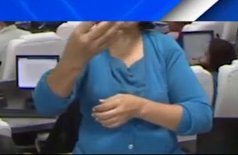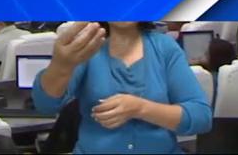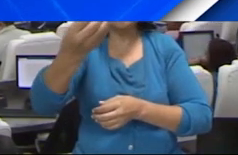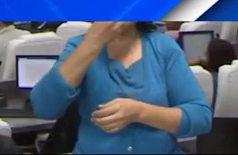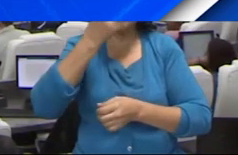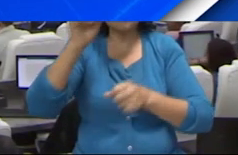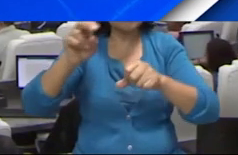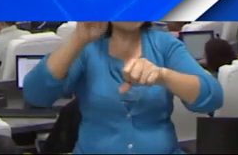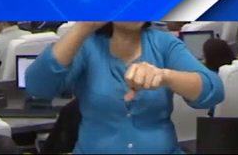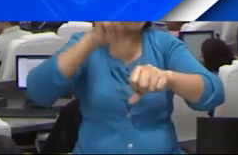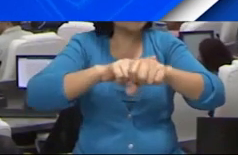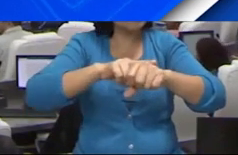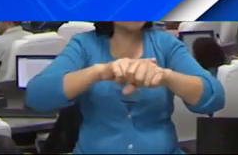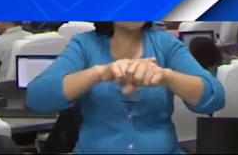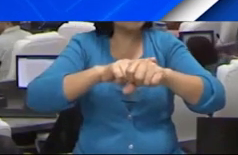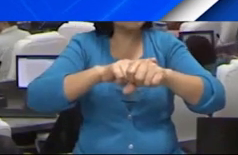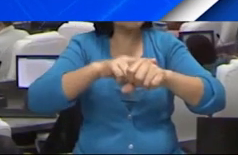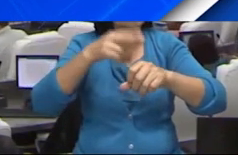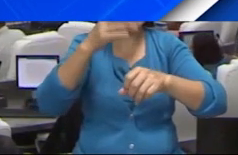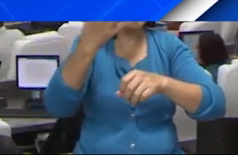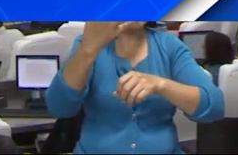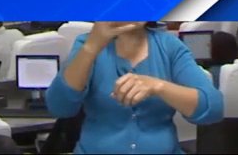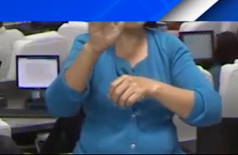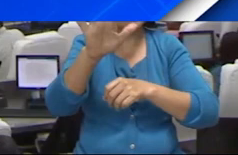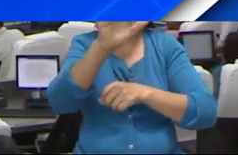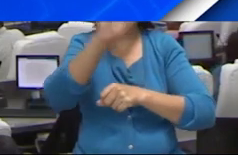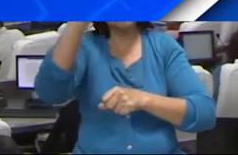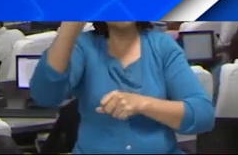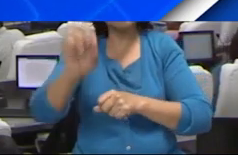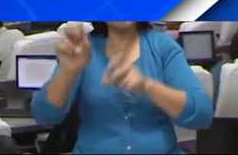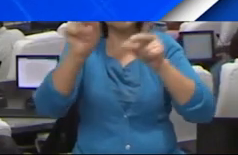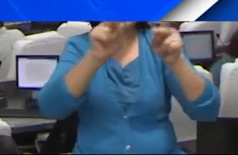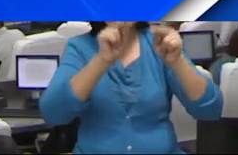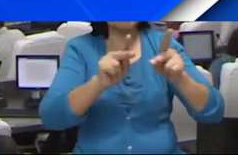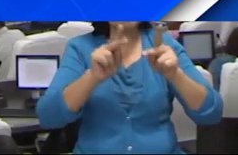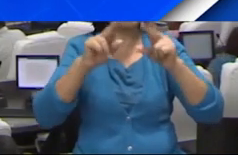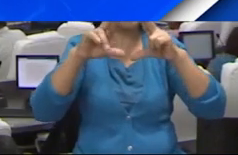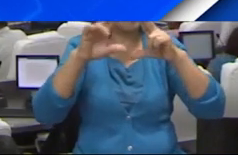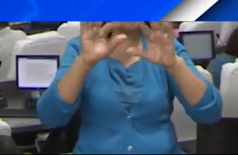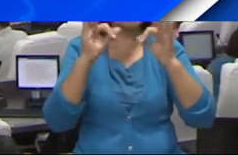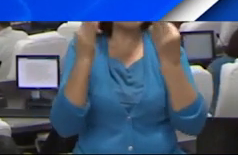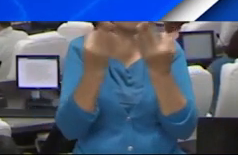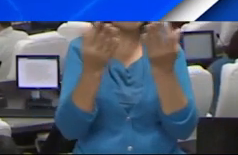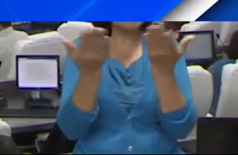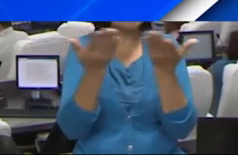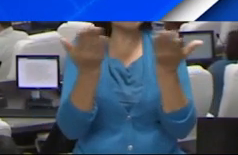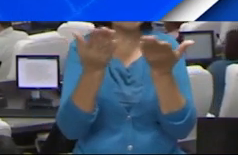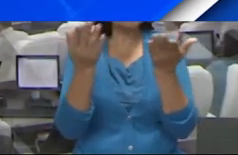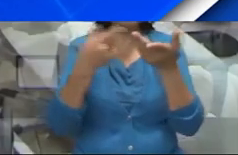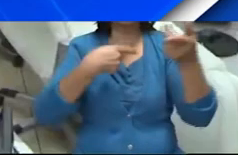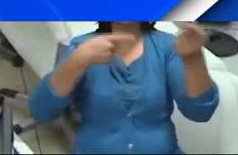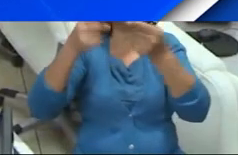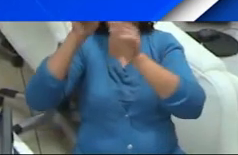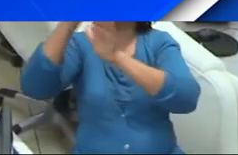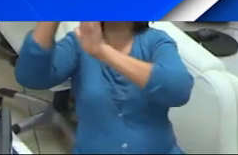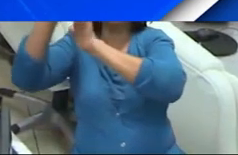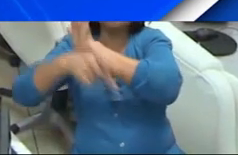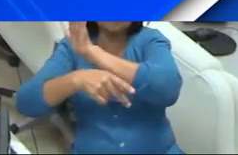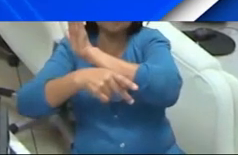abastecimiento nacional en no menos del 95%, con incrementos en las